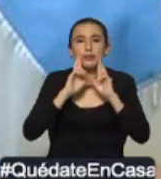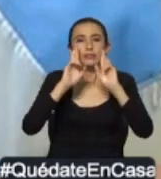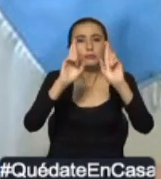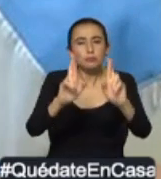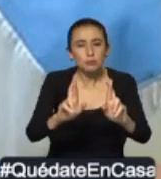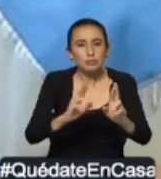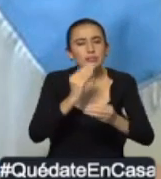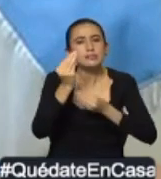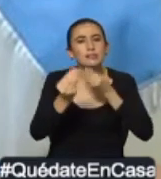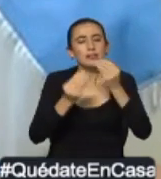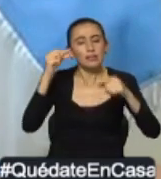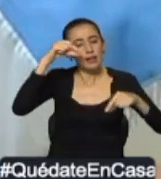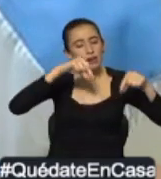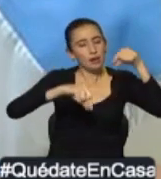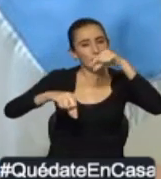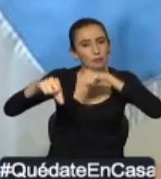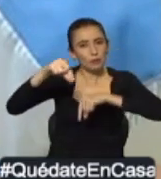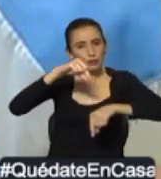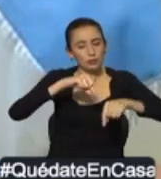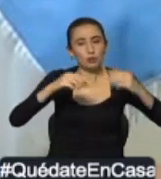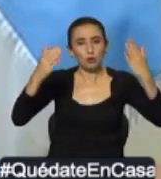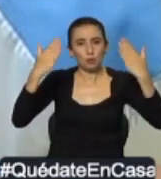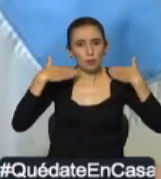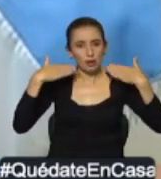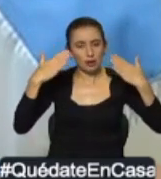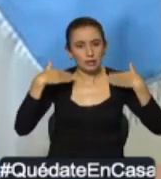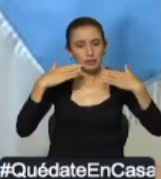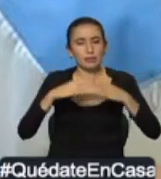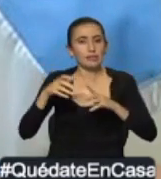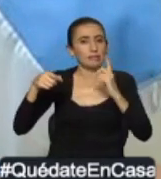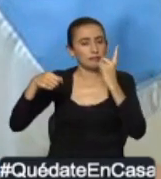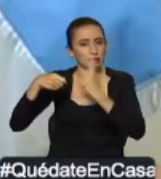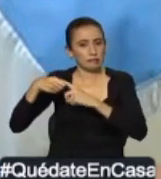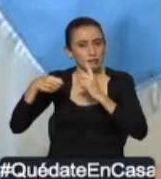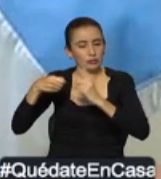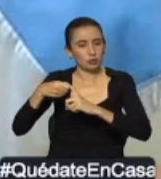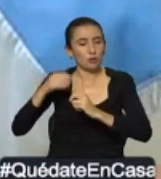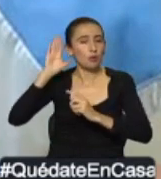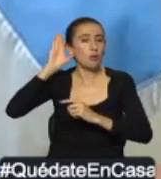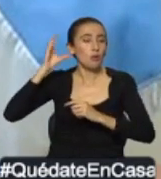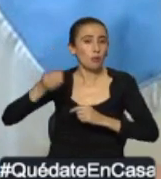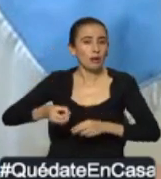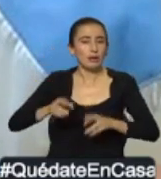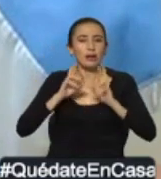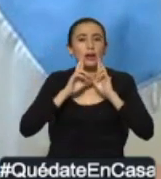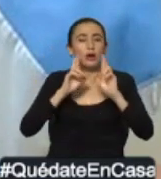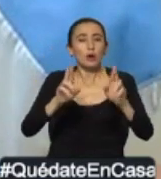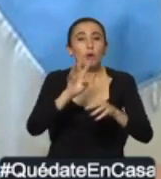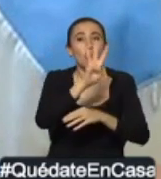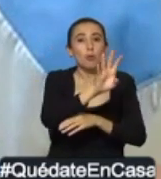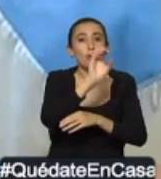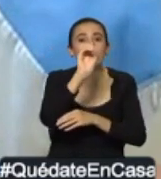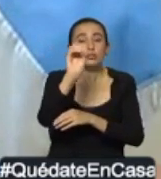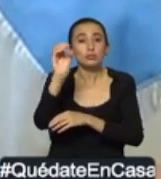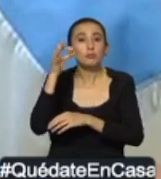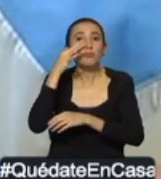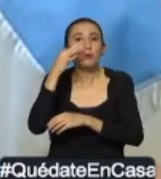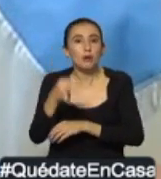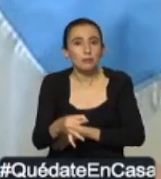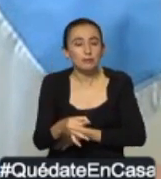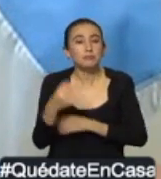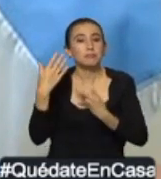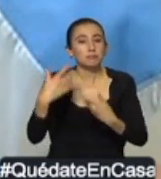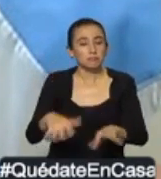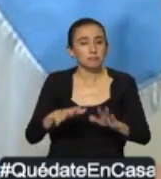en los laboratorios de guayaquil cuenca y quito es de 400 pruebas diarias subiremos a 1400